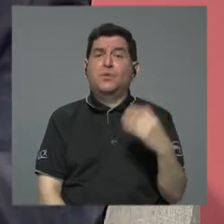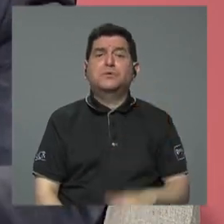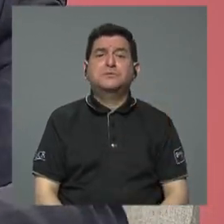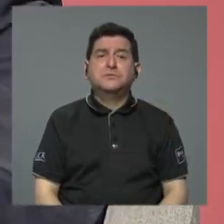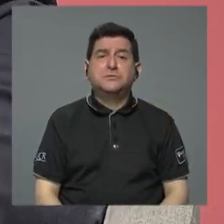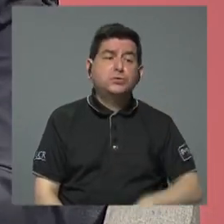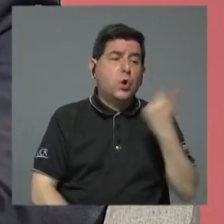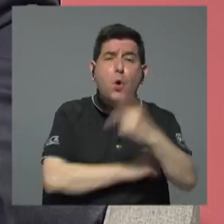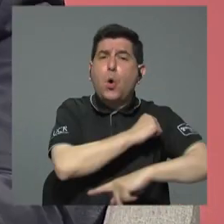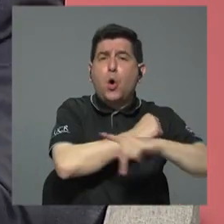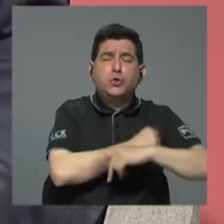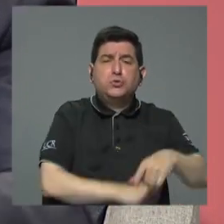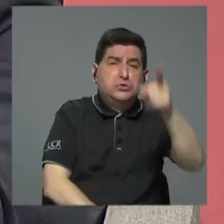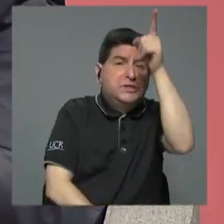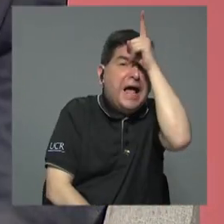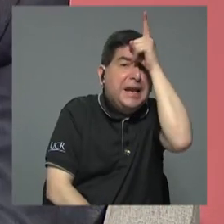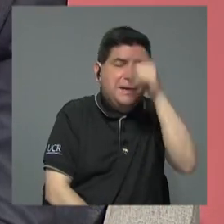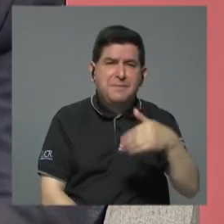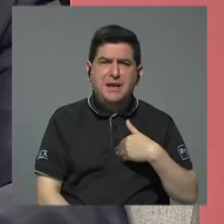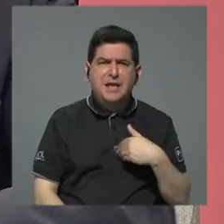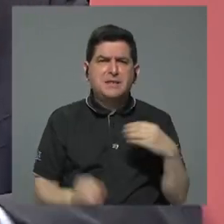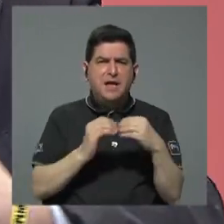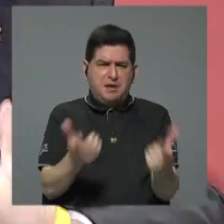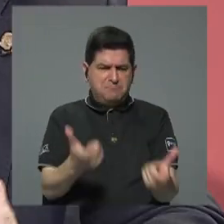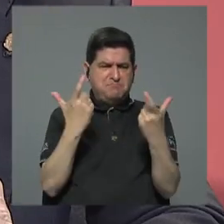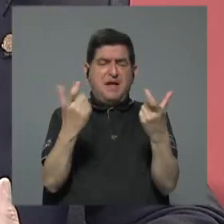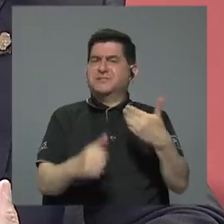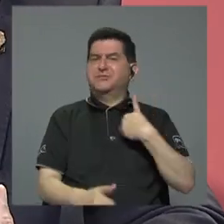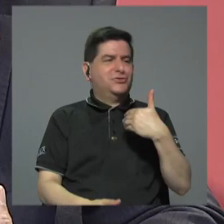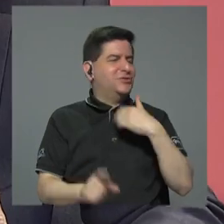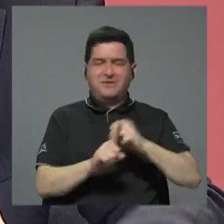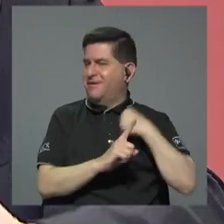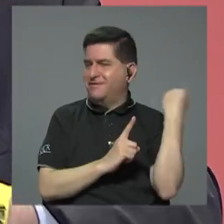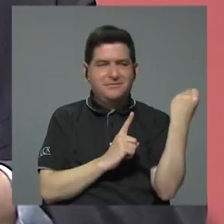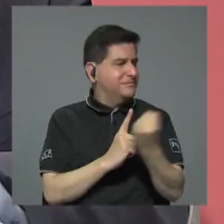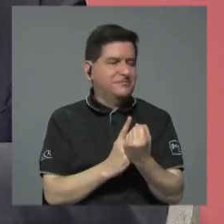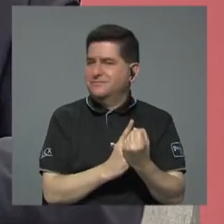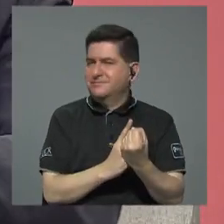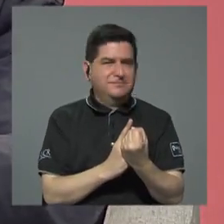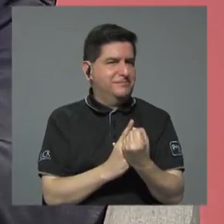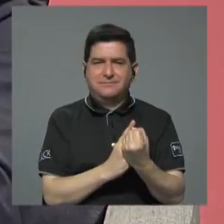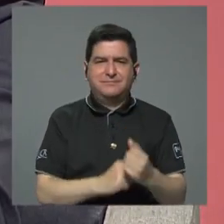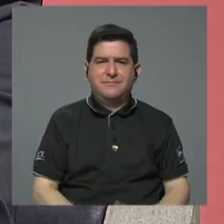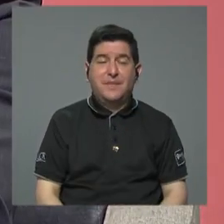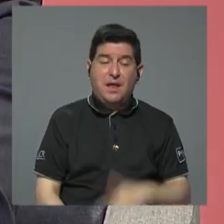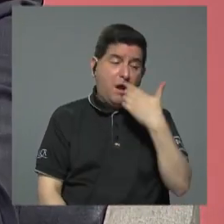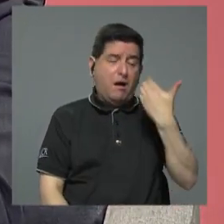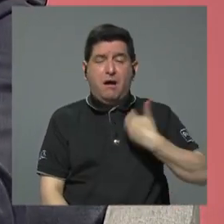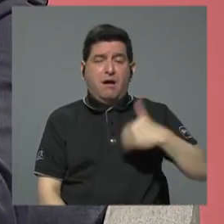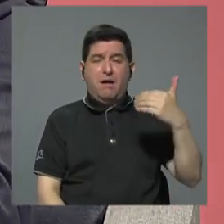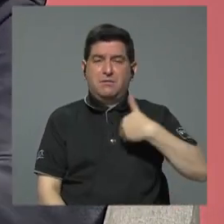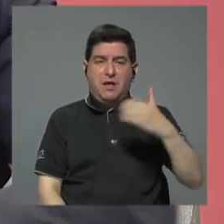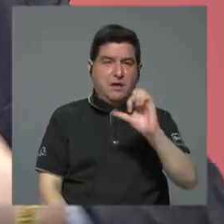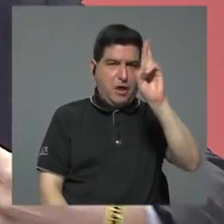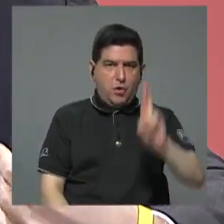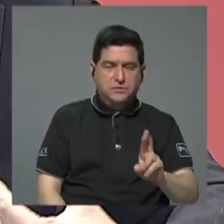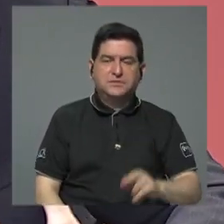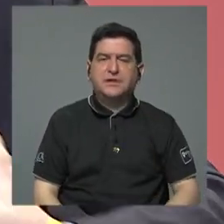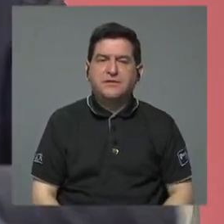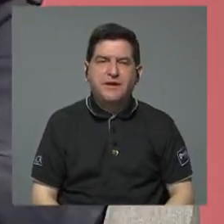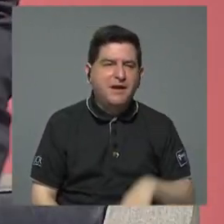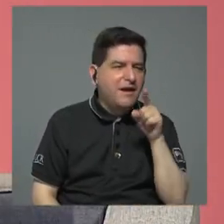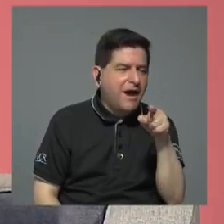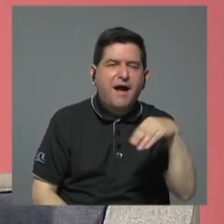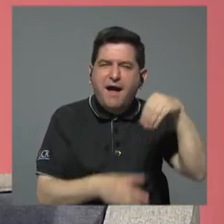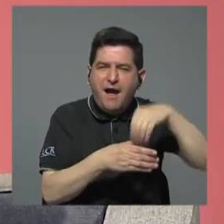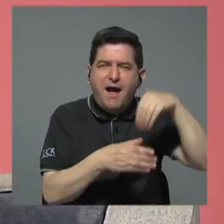Incluso otros países como Alemania, que tienen más capital, no tienen las condiciones privilegiadas que tiene Costa Rica. Entonces, ahí hay